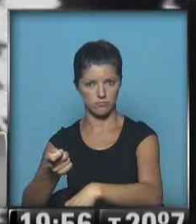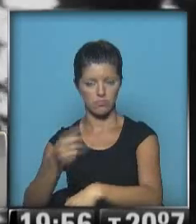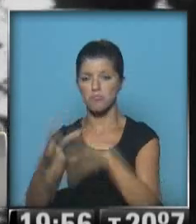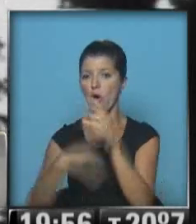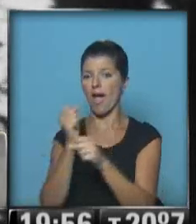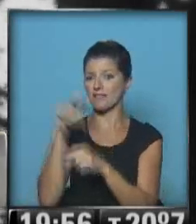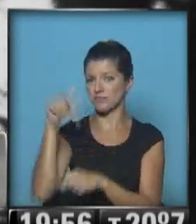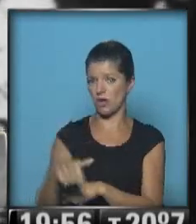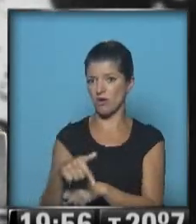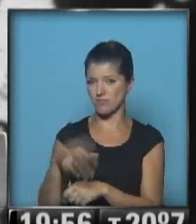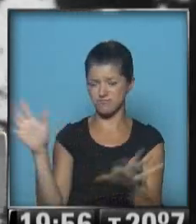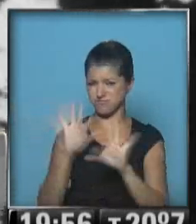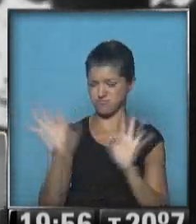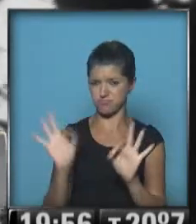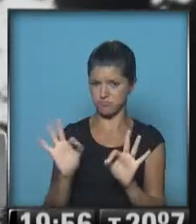sonado